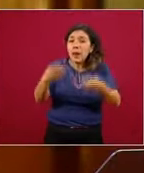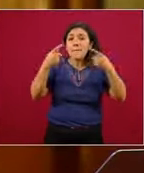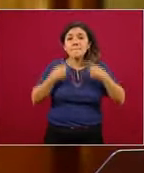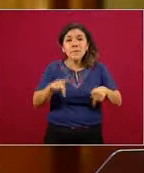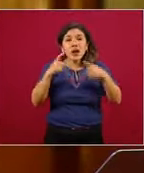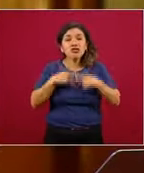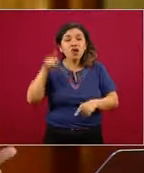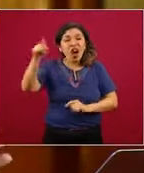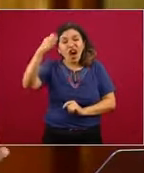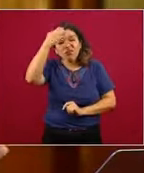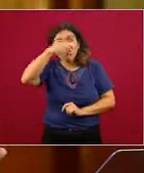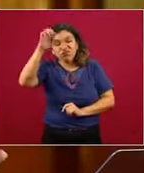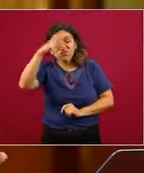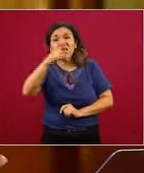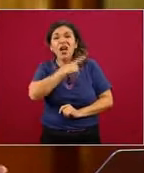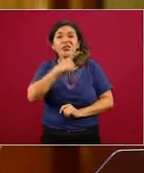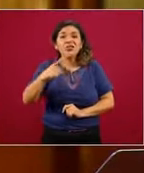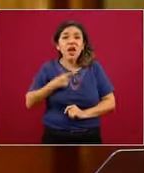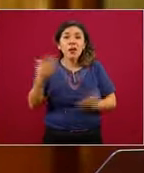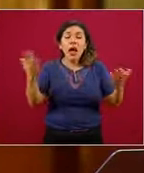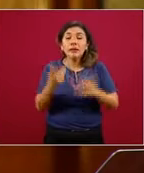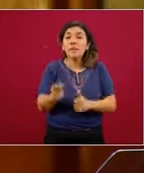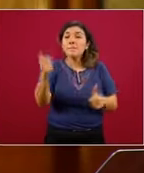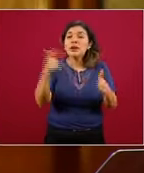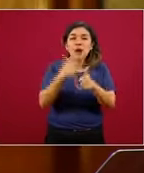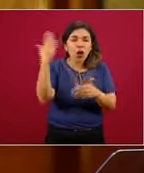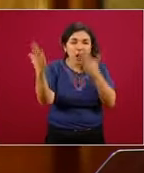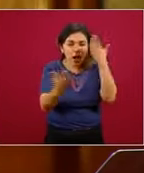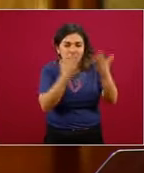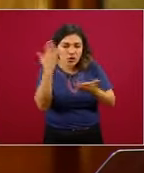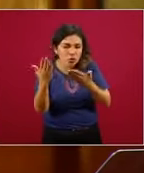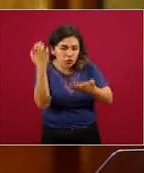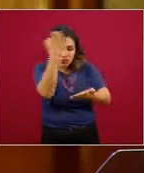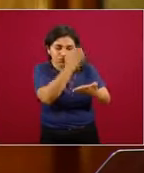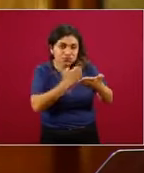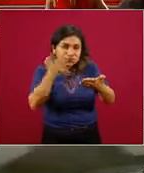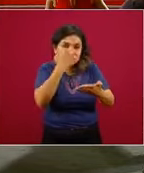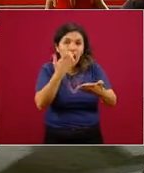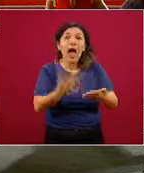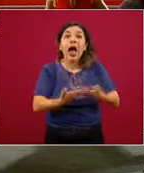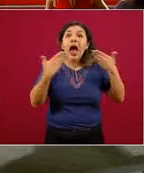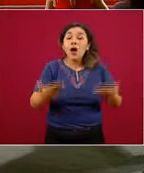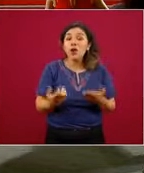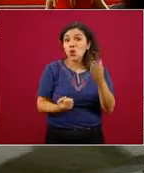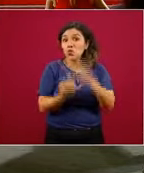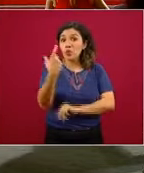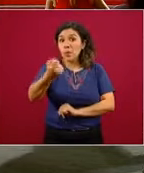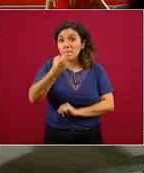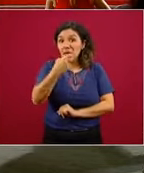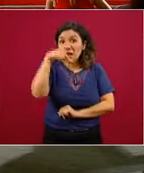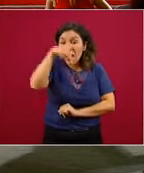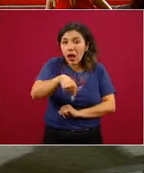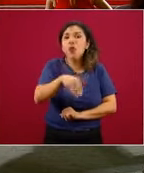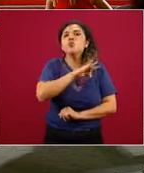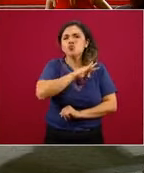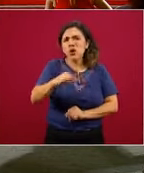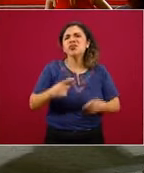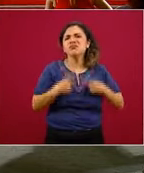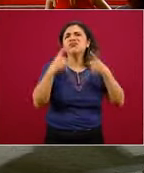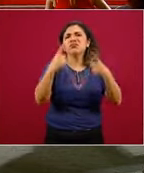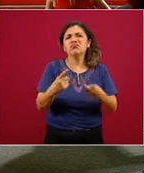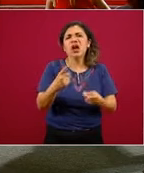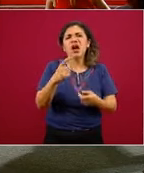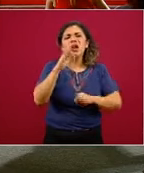personas que tenían que hacer una serie de estudios y ahora a través de estos medicamentos podemos ofrecer